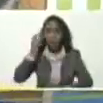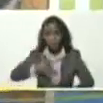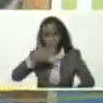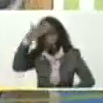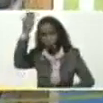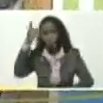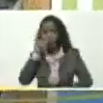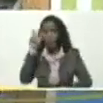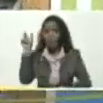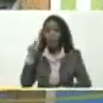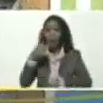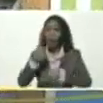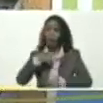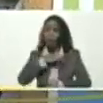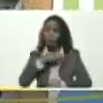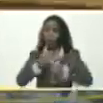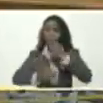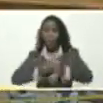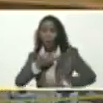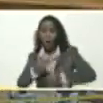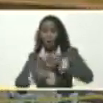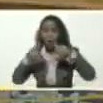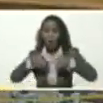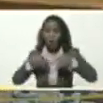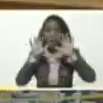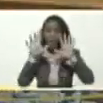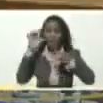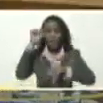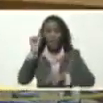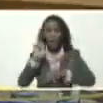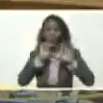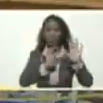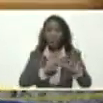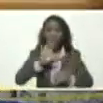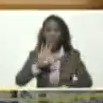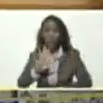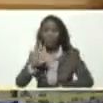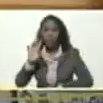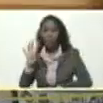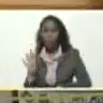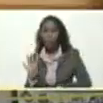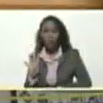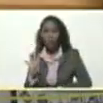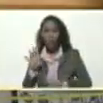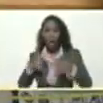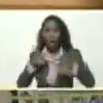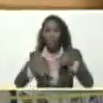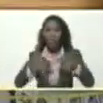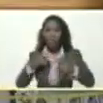Hemos realizado en estos 10 días 954 actividades,